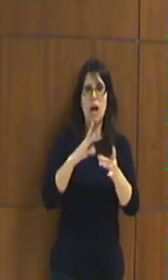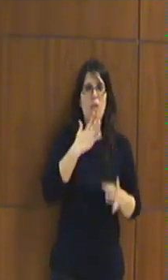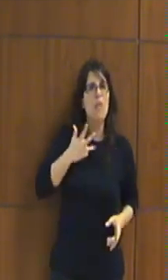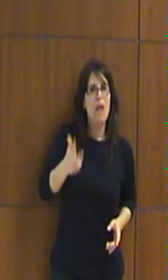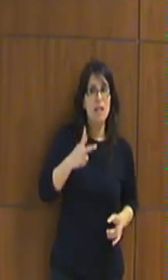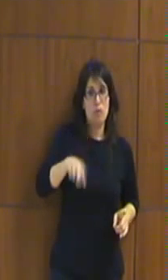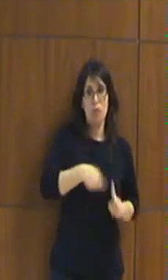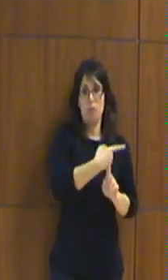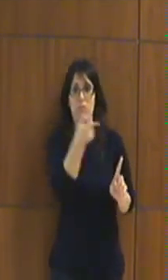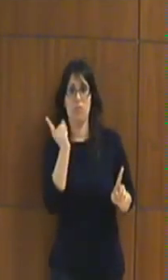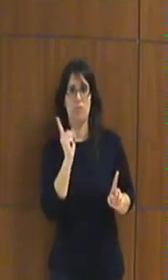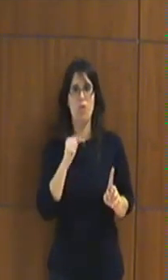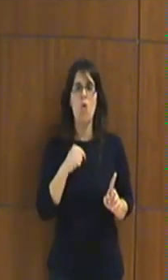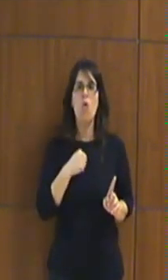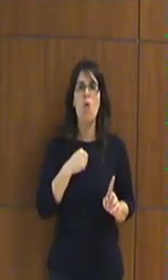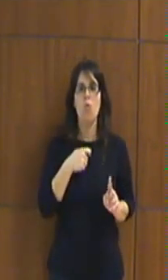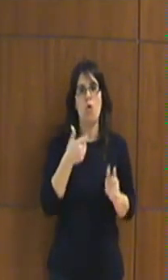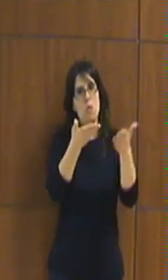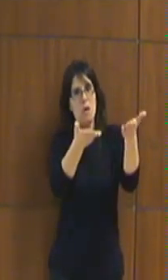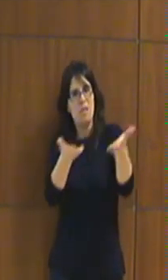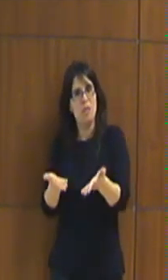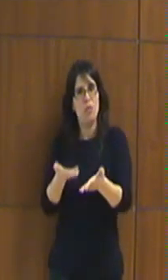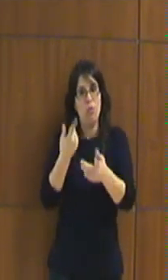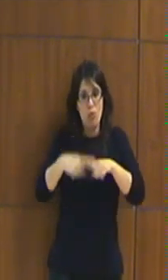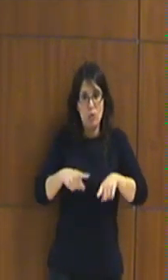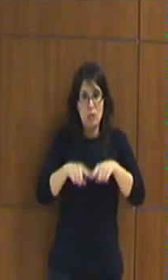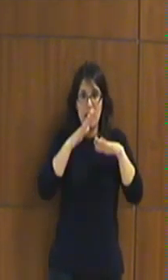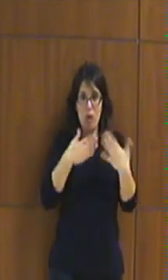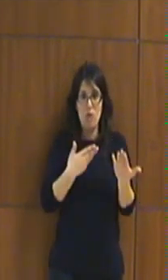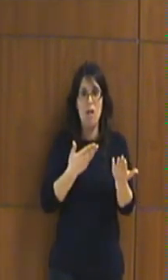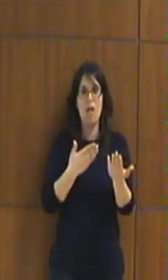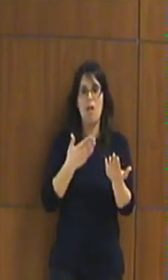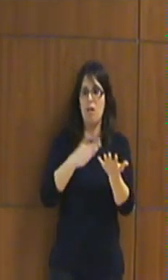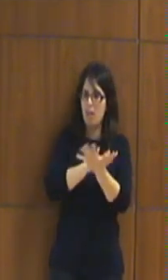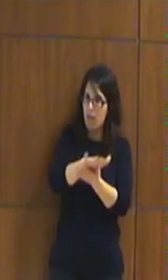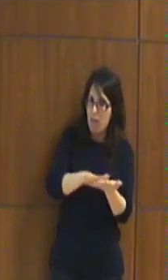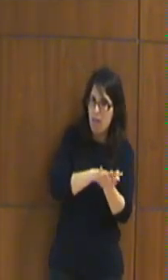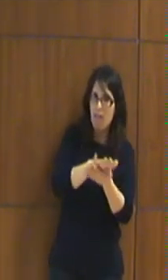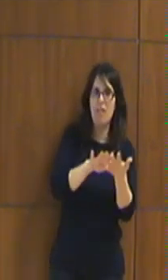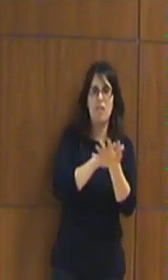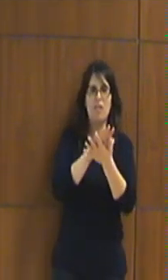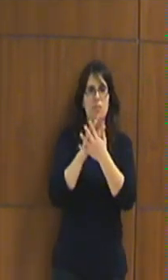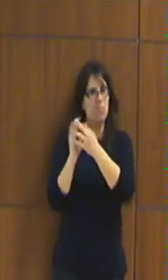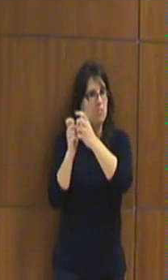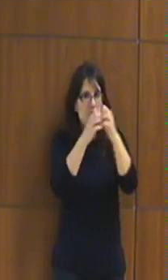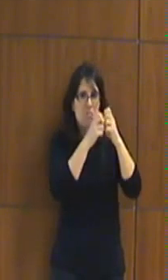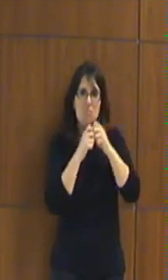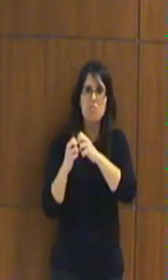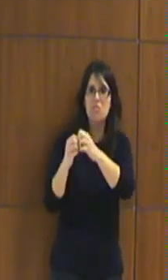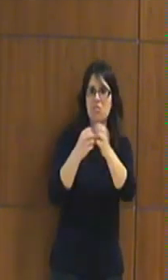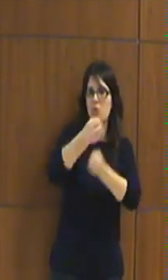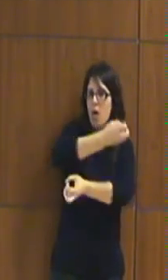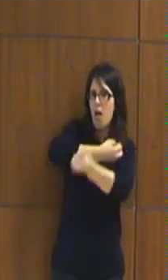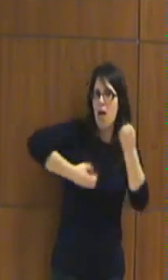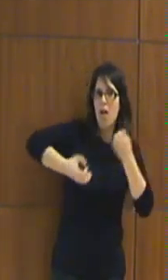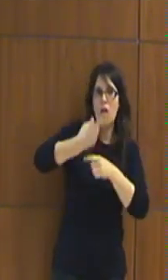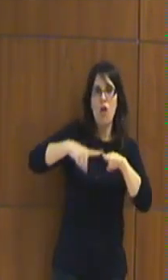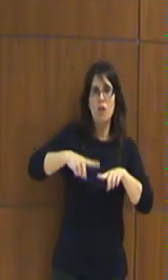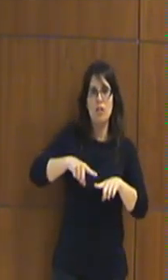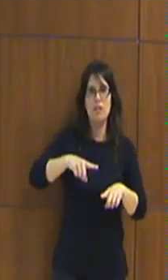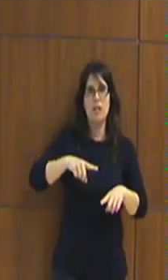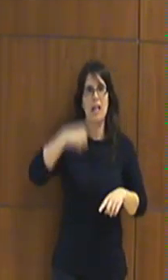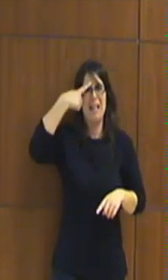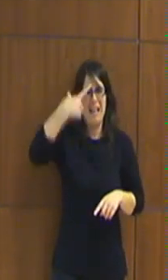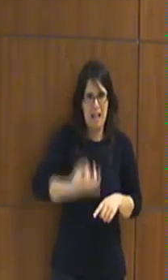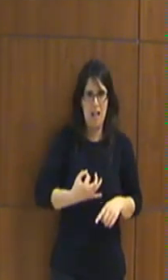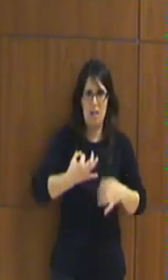todos. Yo os invito a que lo que hemos hablado, lo que hemos comentado, lo que creemos de verdad, de lo que hemos